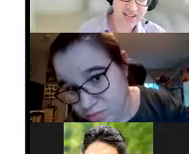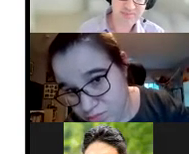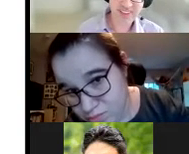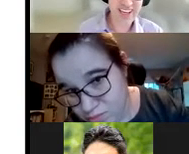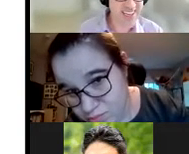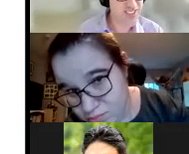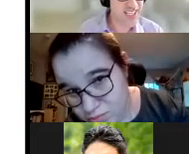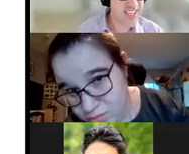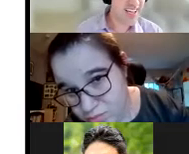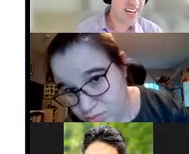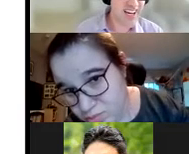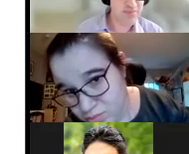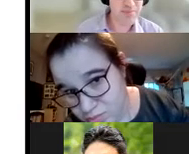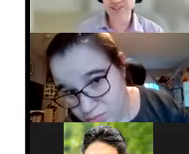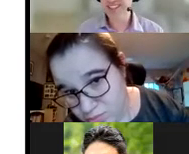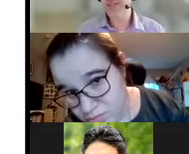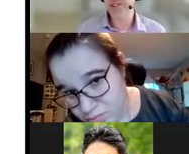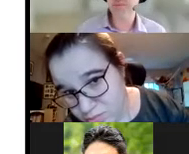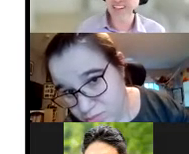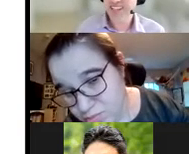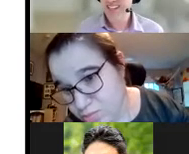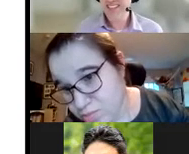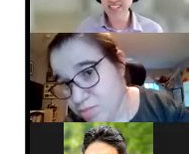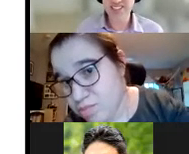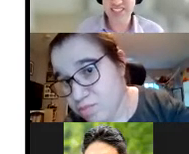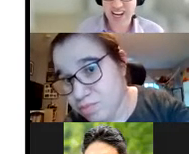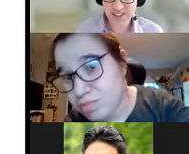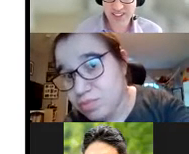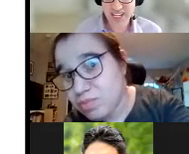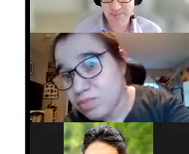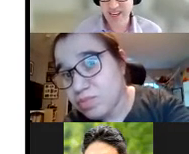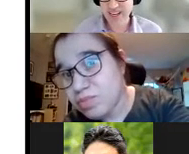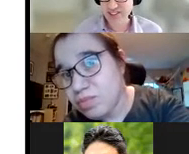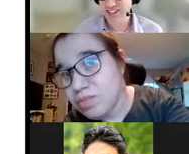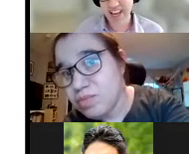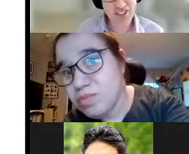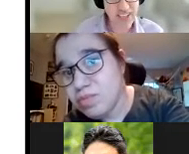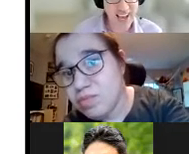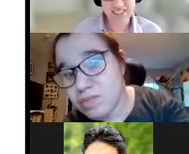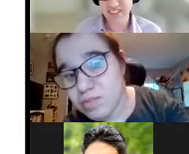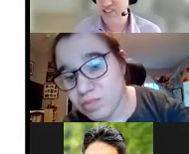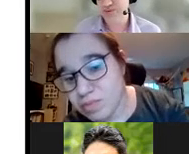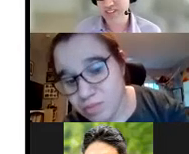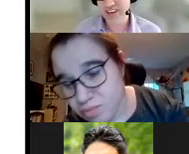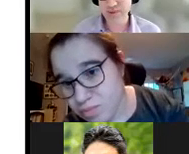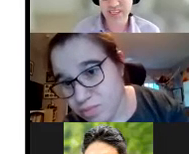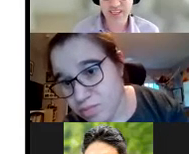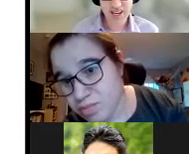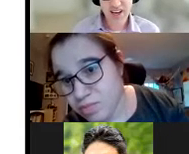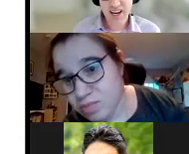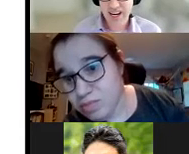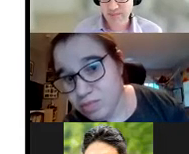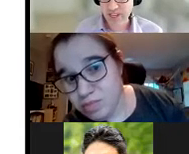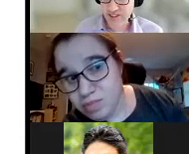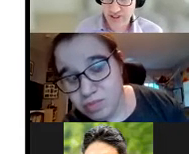para Edith Consulting. Gracias, Darren, por todo tu trabajo. He estado haciendo esto por más o menos como hace 10 años y comencé